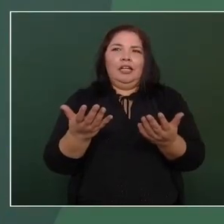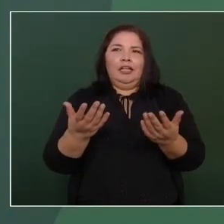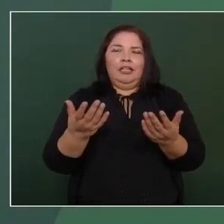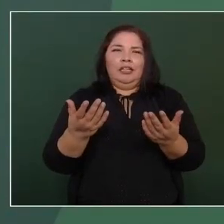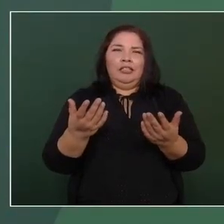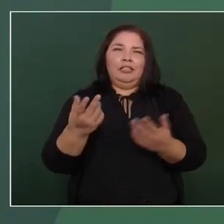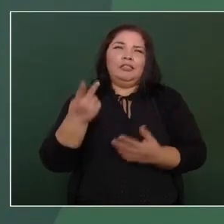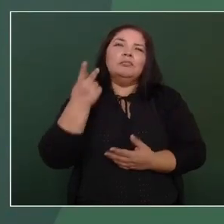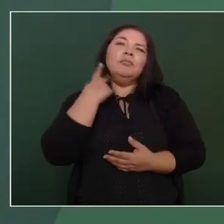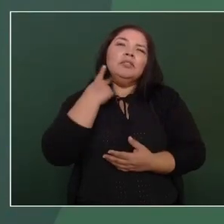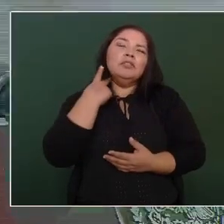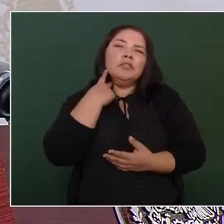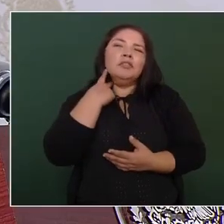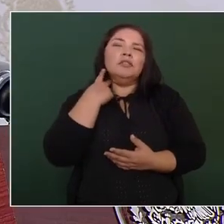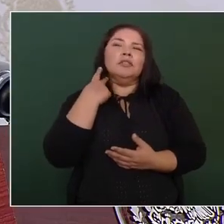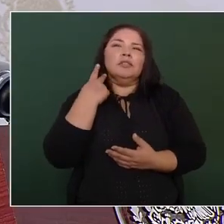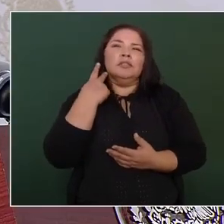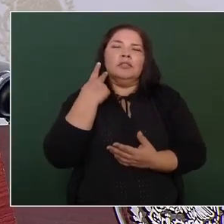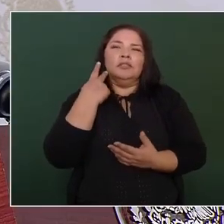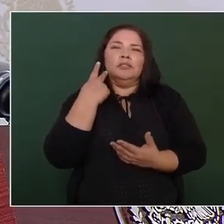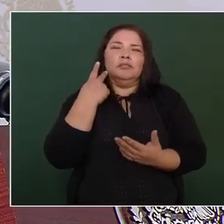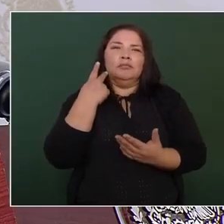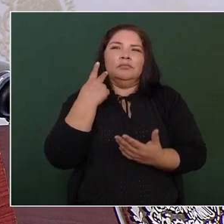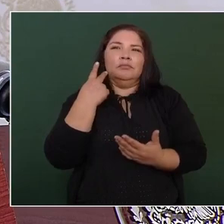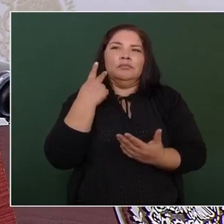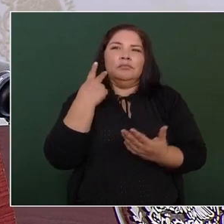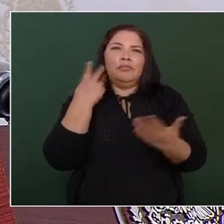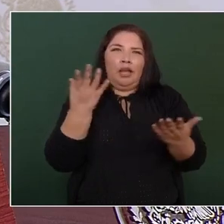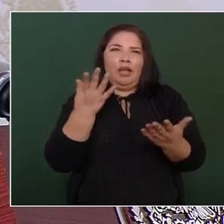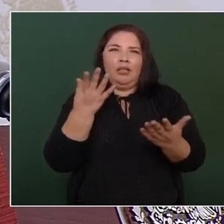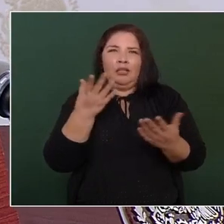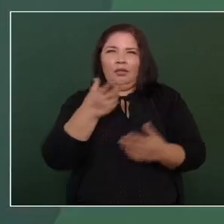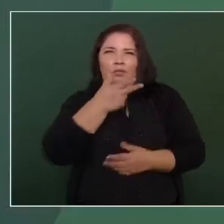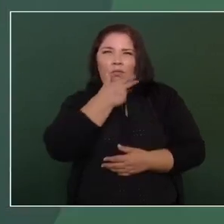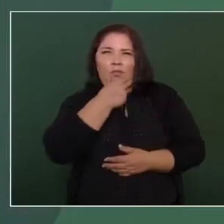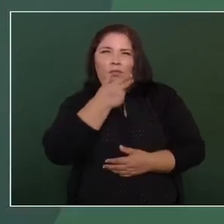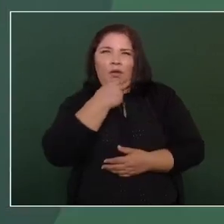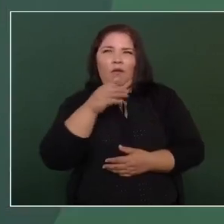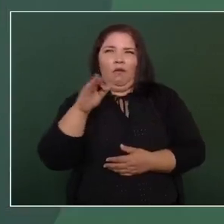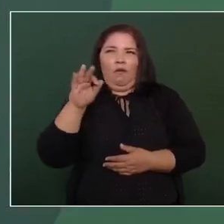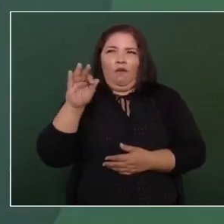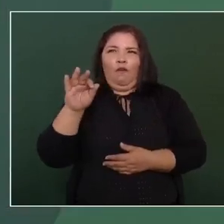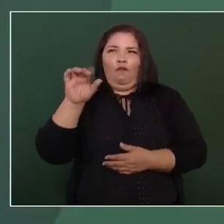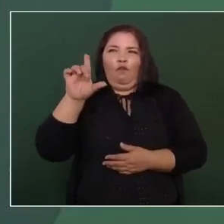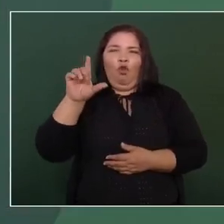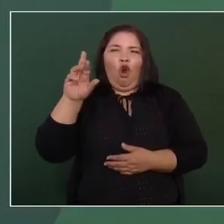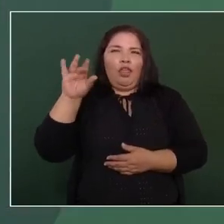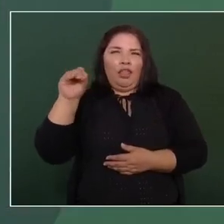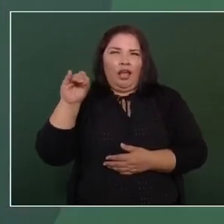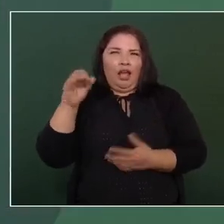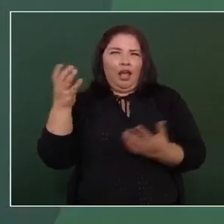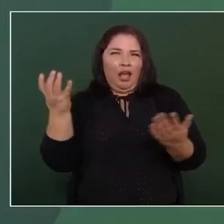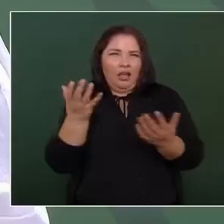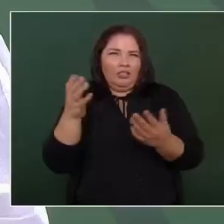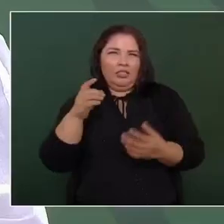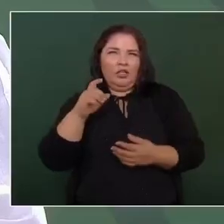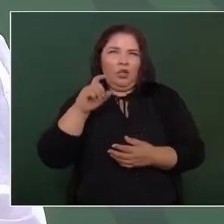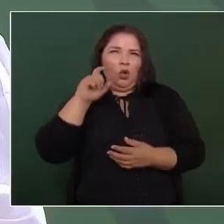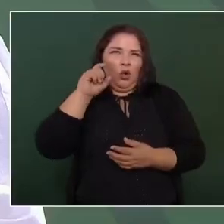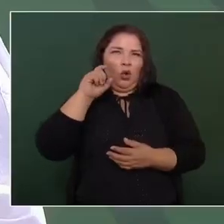políticos de Florida con el tomate,